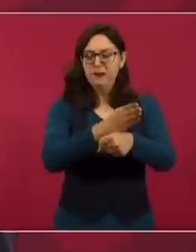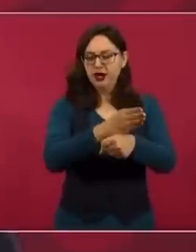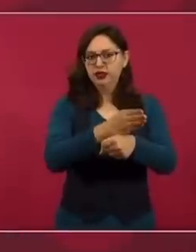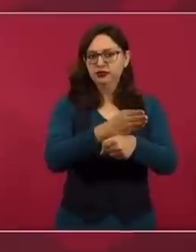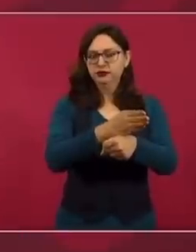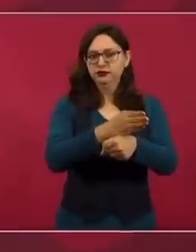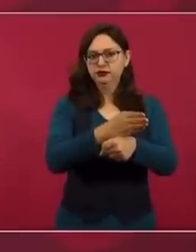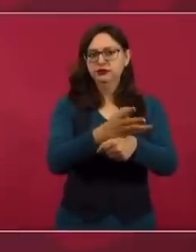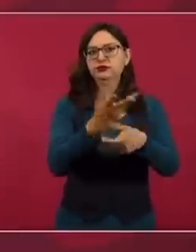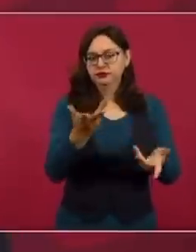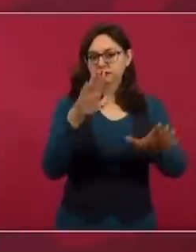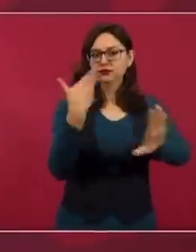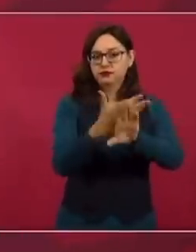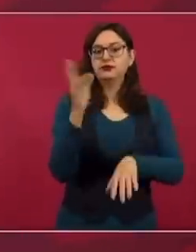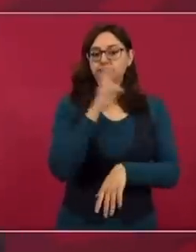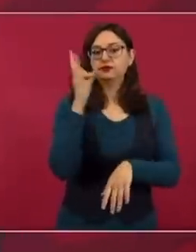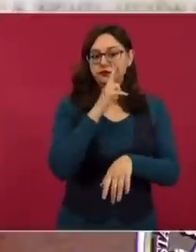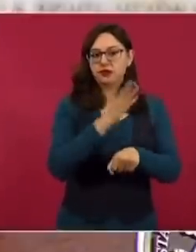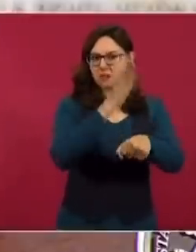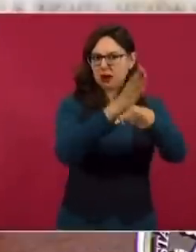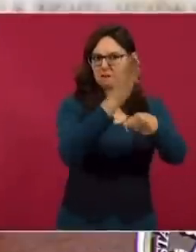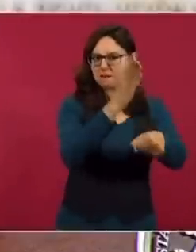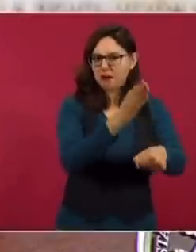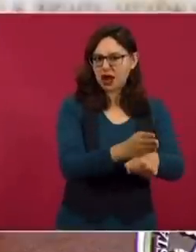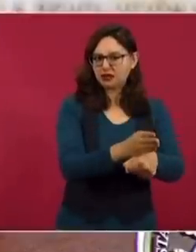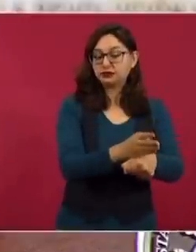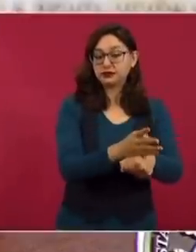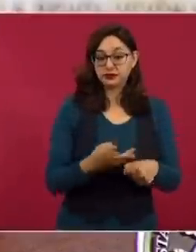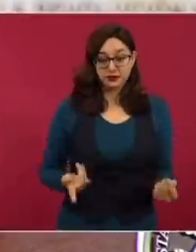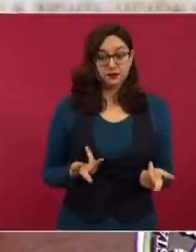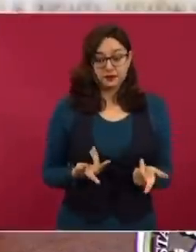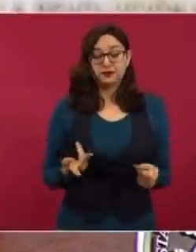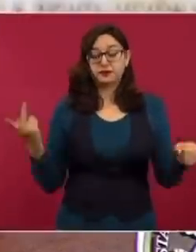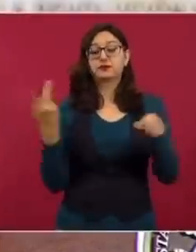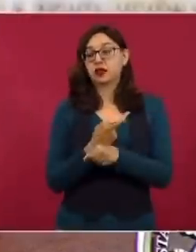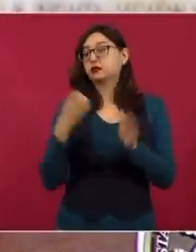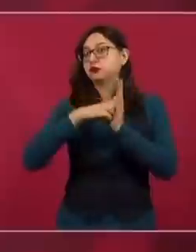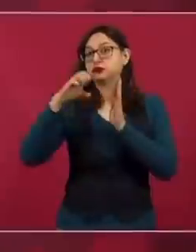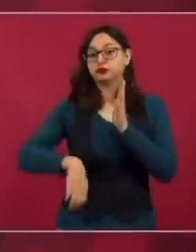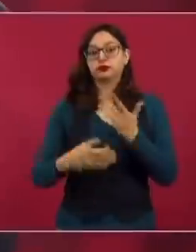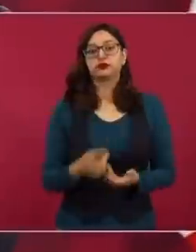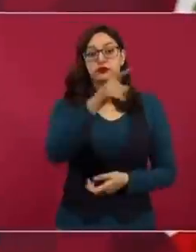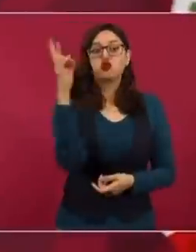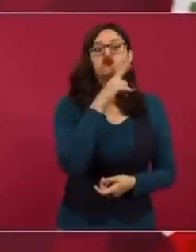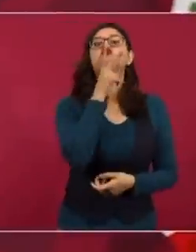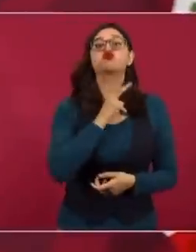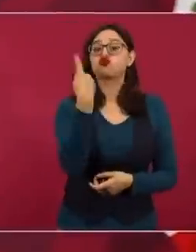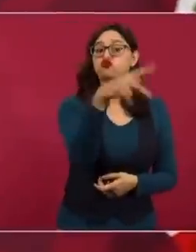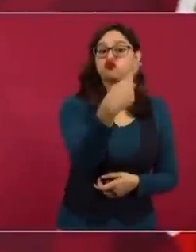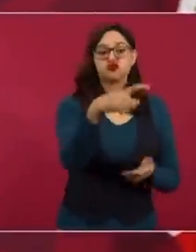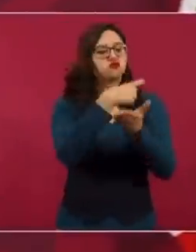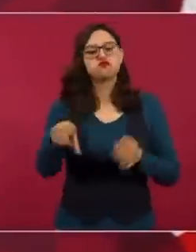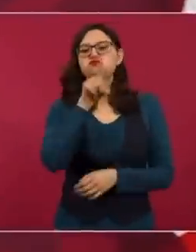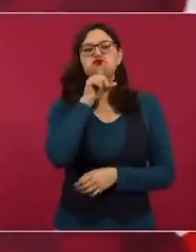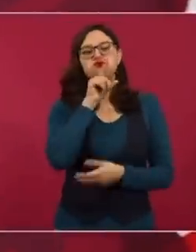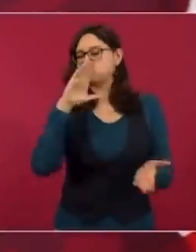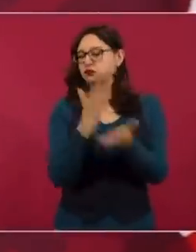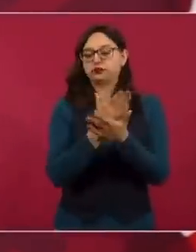como castigo a Rusia, el decidir no comprar petróleo ruso, no comprar